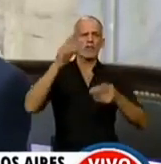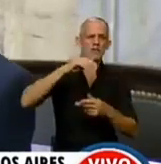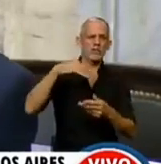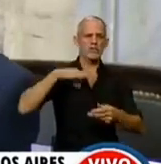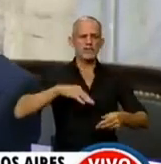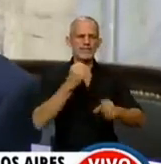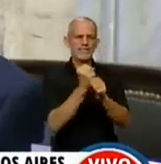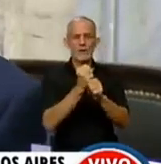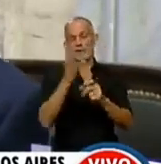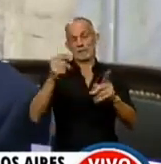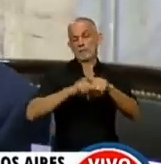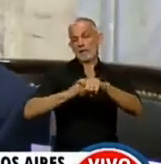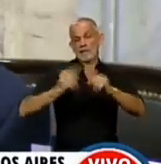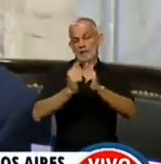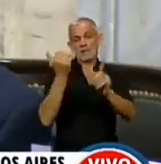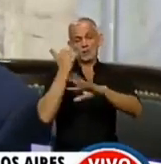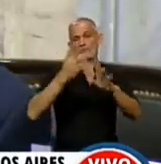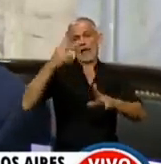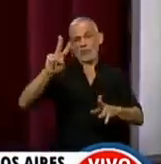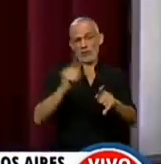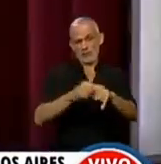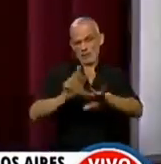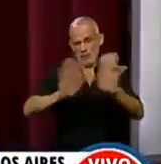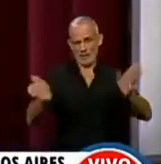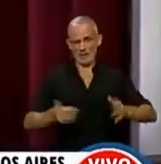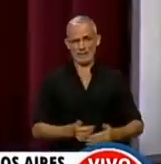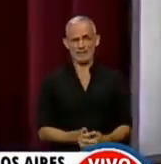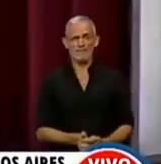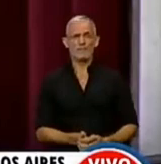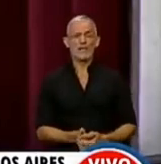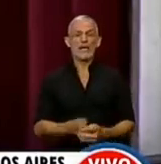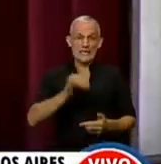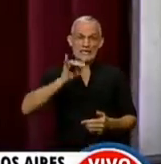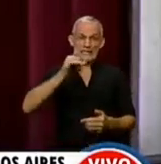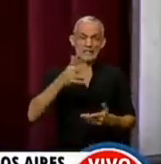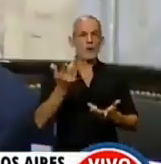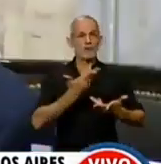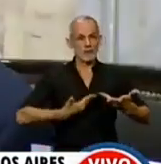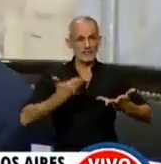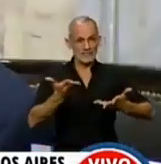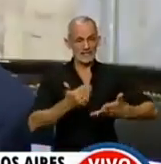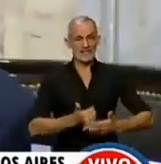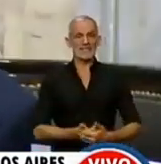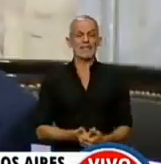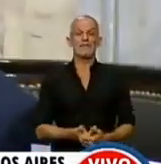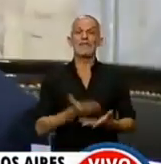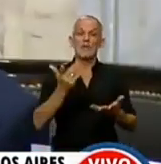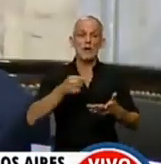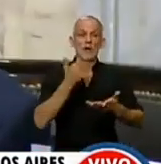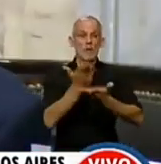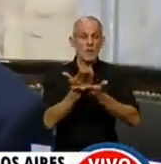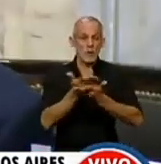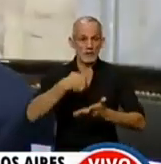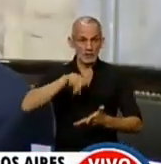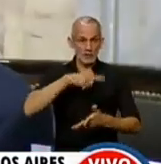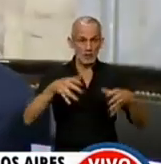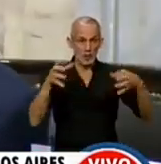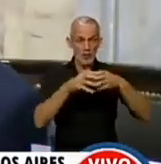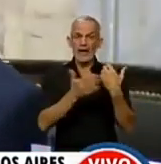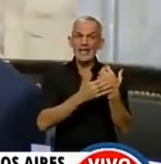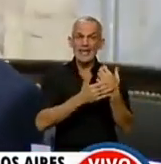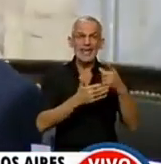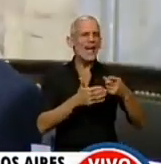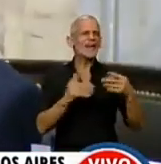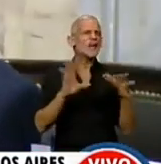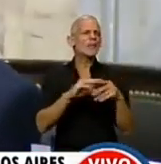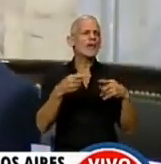precarización. Diputado, etcétera. Está prácticamente duplicando su tiempo. Bueno, por eso, presidente, este planteo que hacemos del Frente de Izquierda